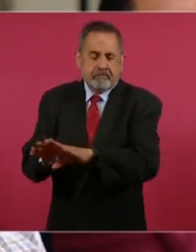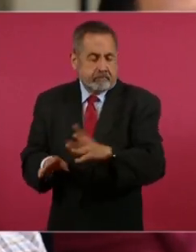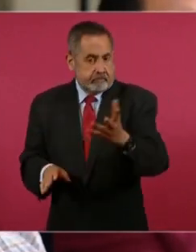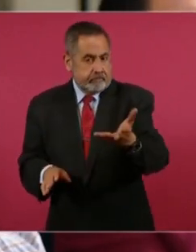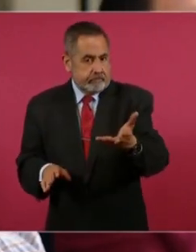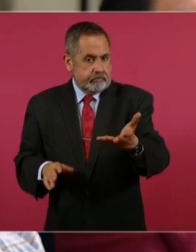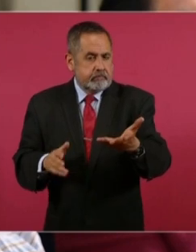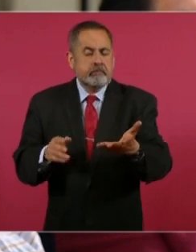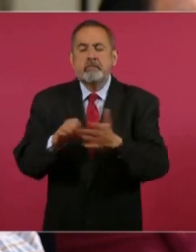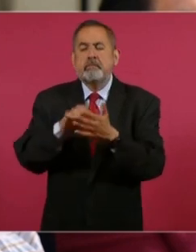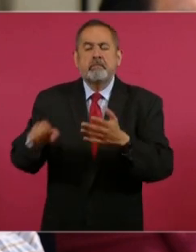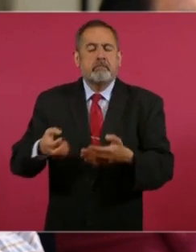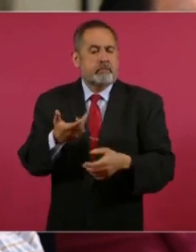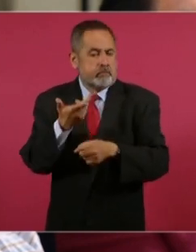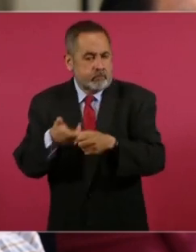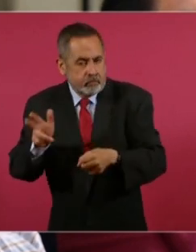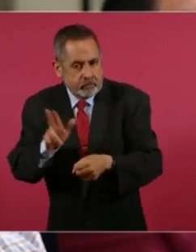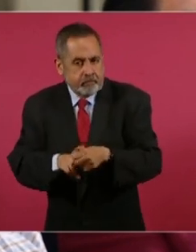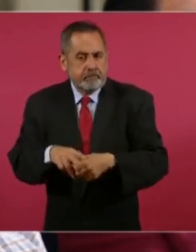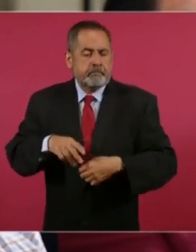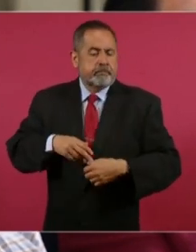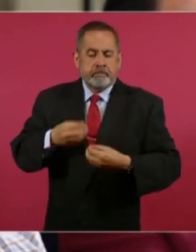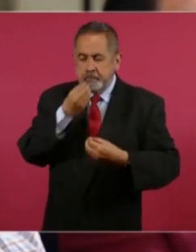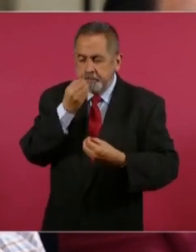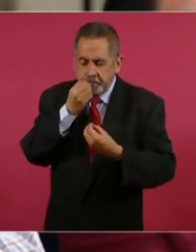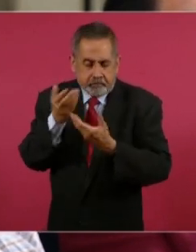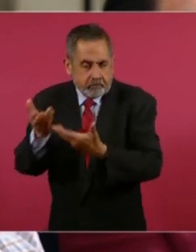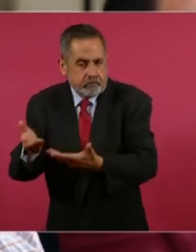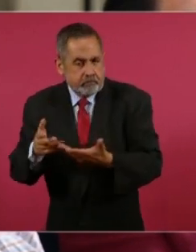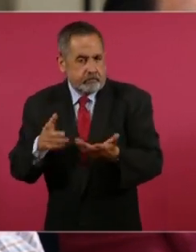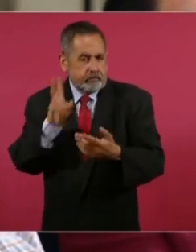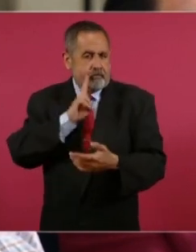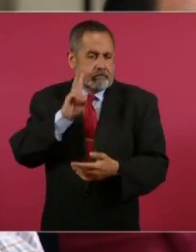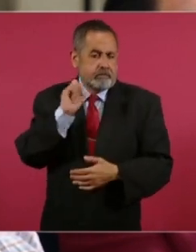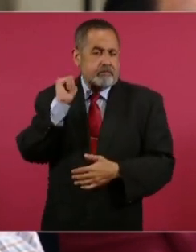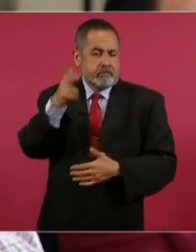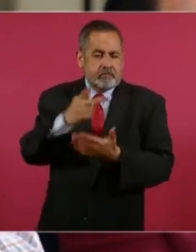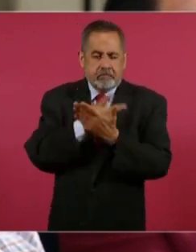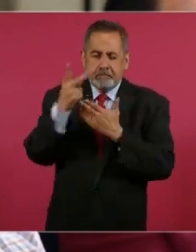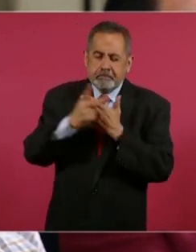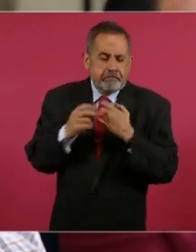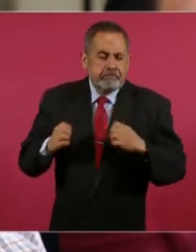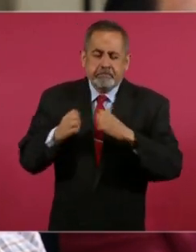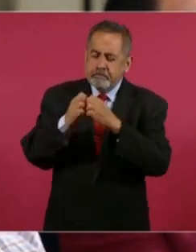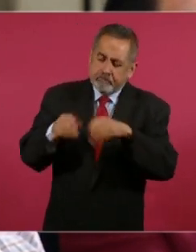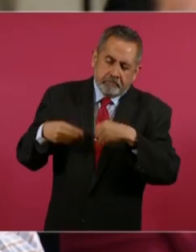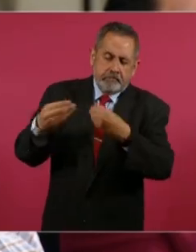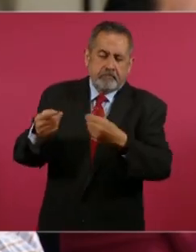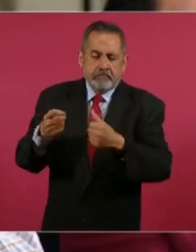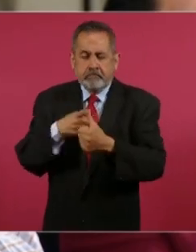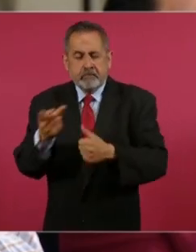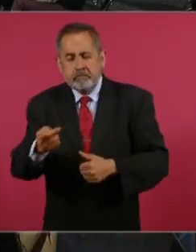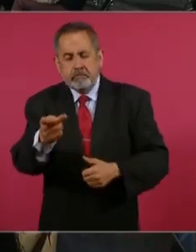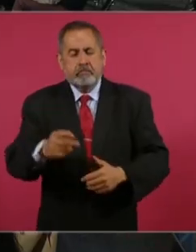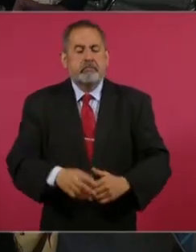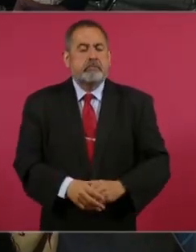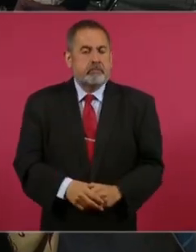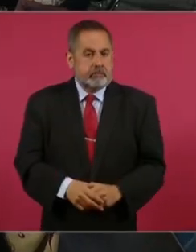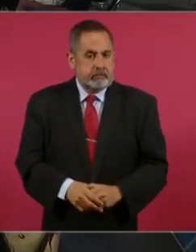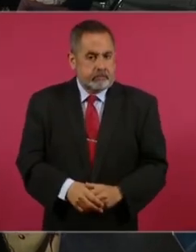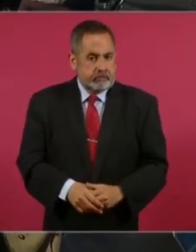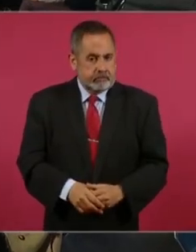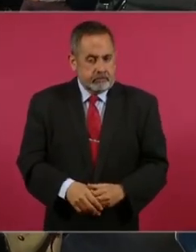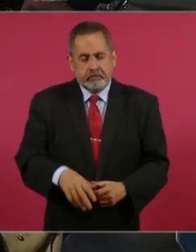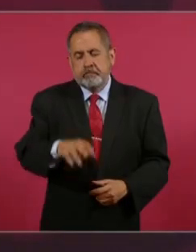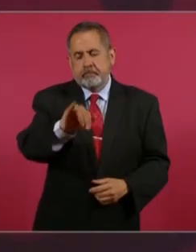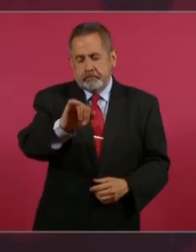hablo de servicios de salud, hablo del tema de alimentación, hasta donde se pueda. ¿Algún programa emergente, presidente, de mi primera pregunta? Sí, estamos ayudando